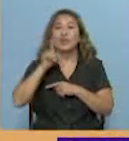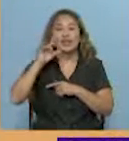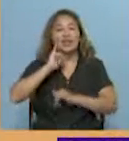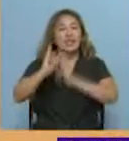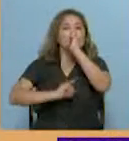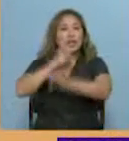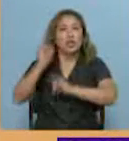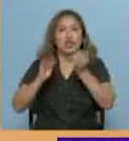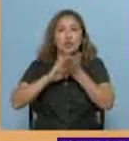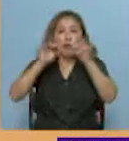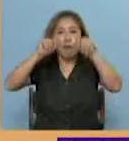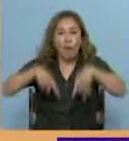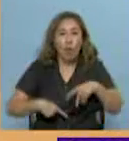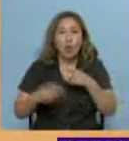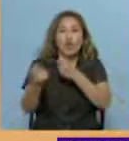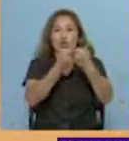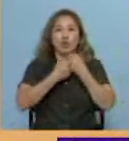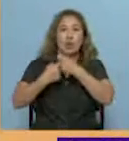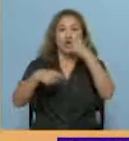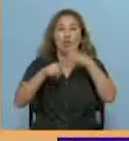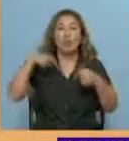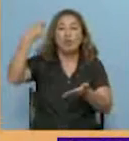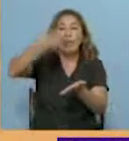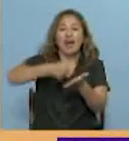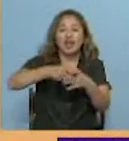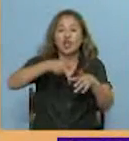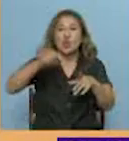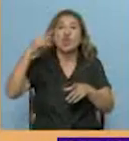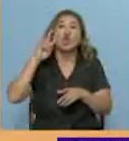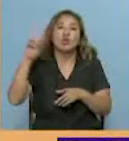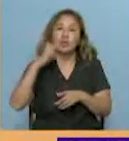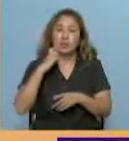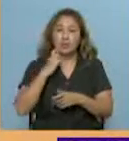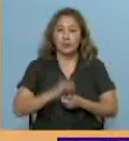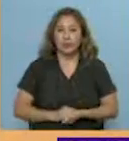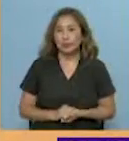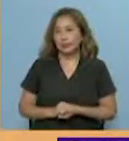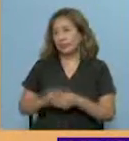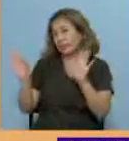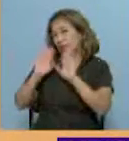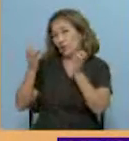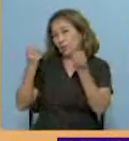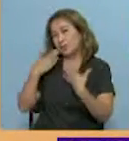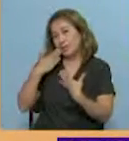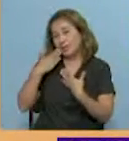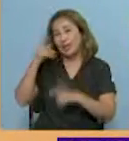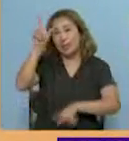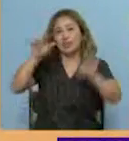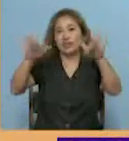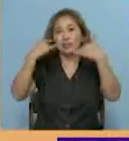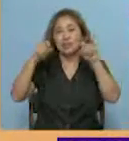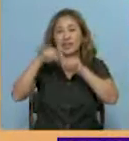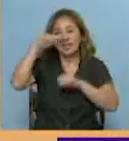cómo están hoy las tratativas para el precio del tabaco 2019 buenas tardes jóvenes que ellas todos los televidentes